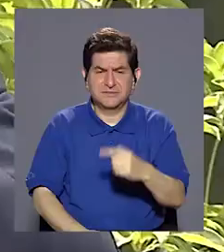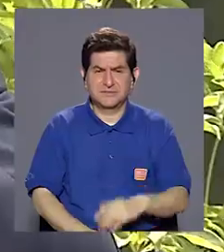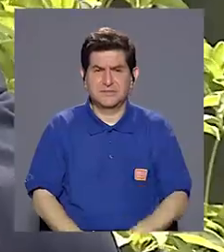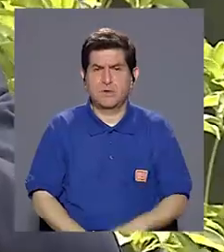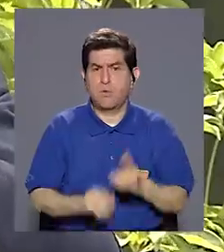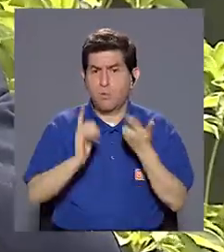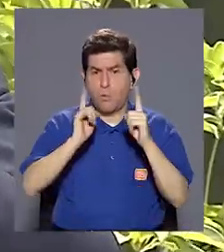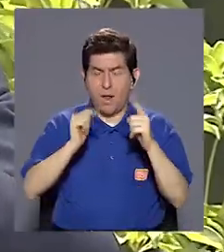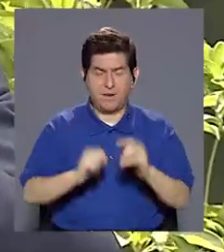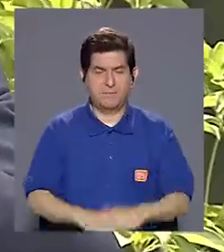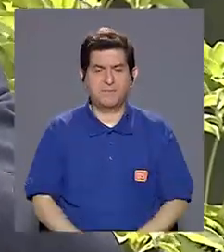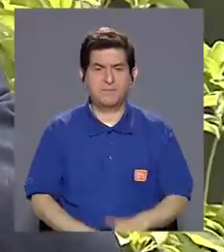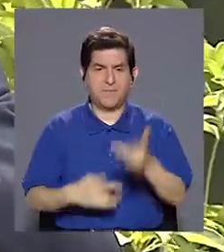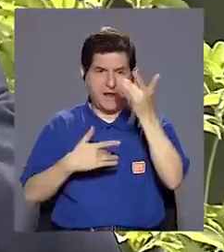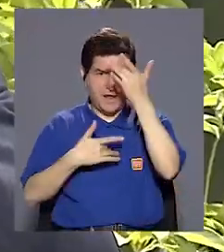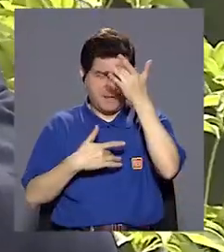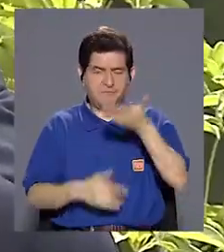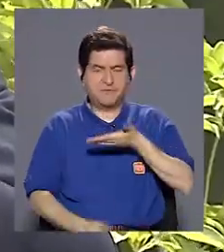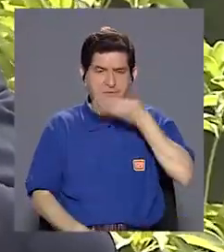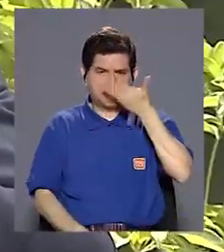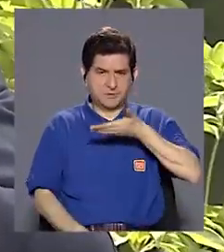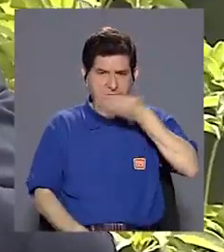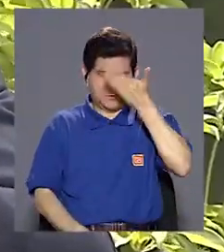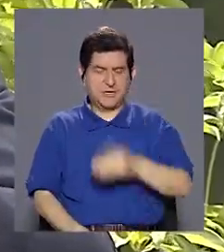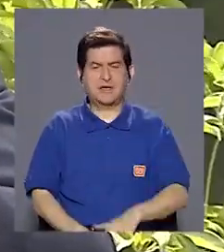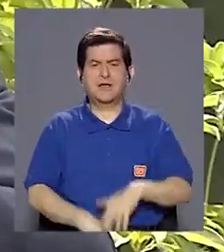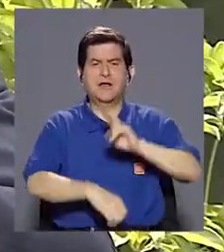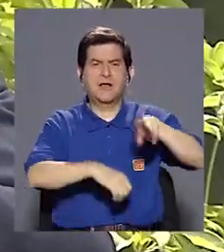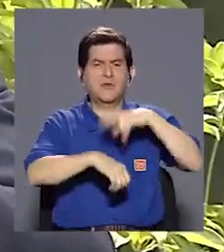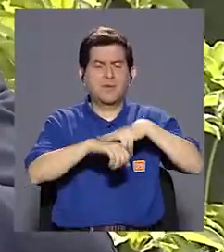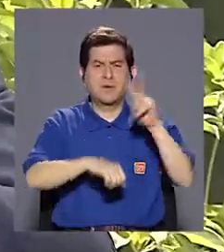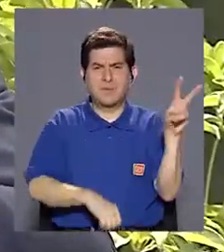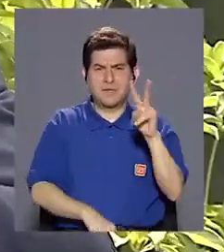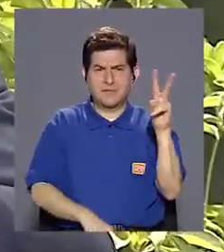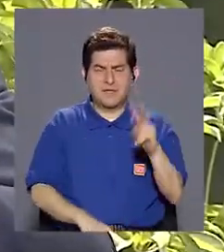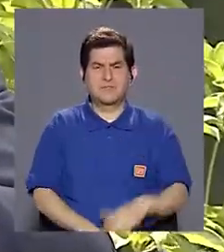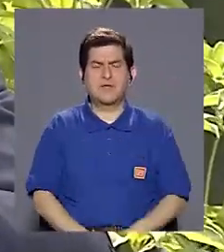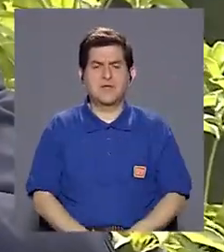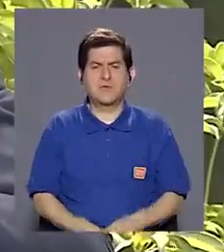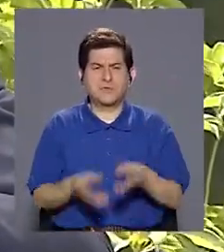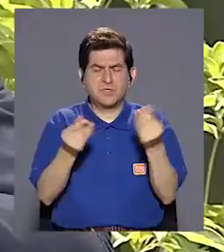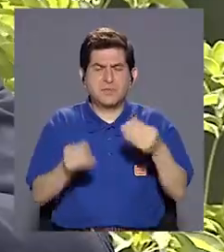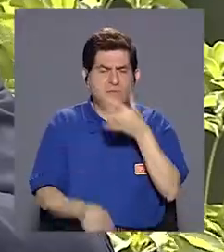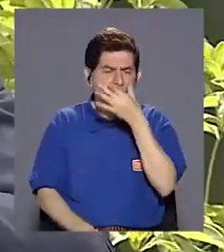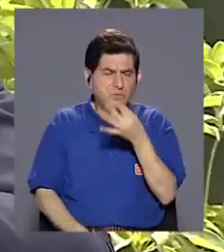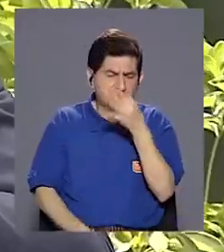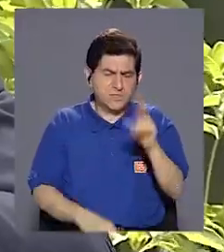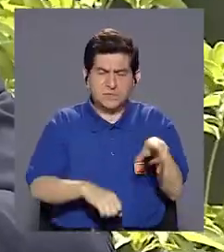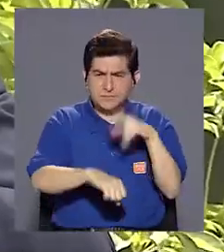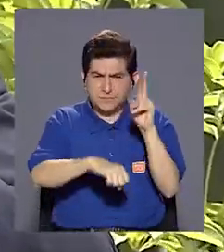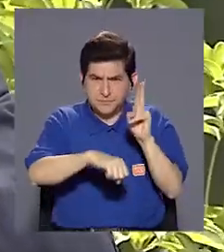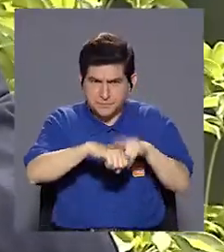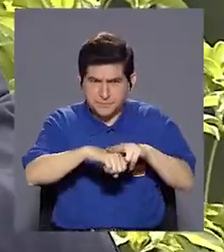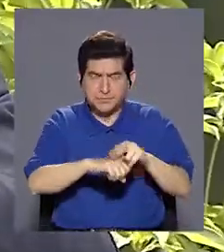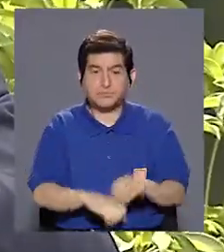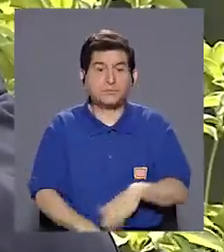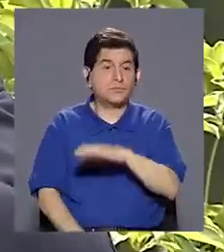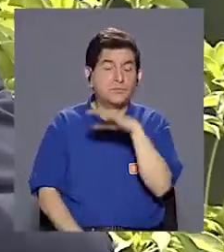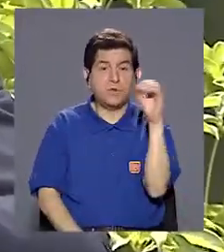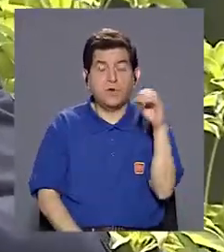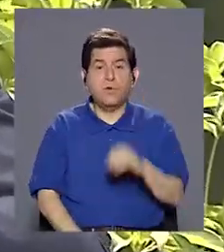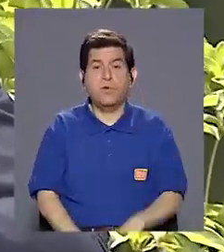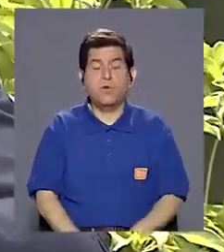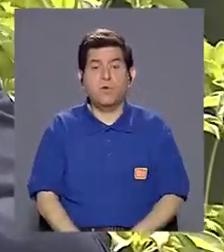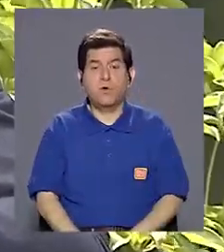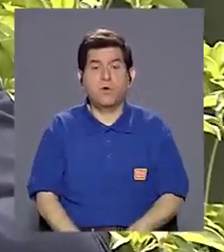frecuentemente, son las enfermedades respiratorias, que son generalmente los virus que provocan resfríos comunes, o